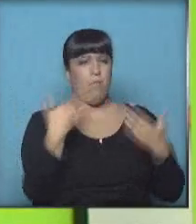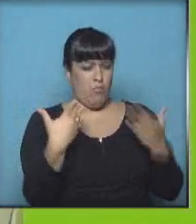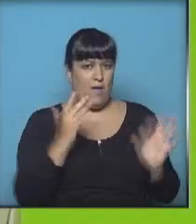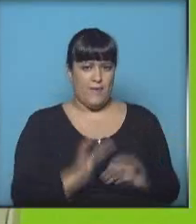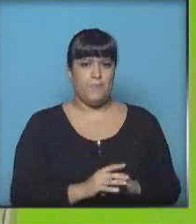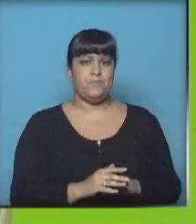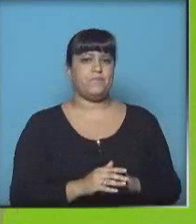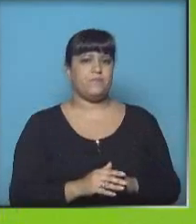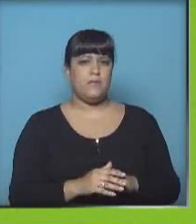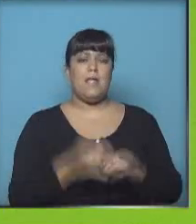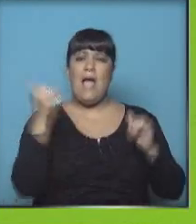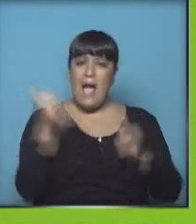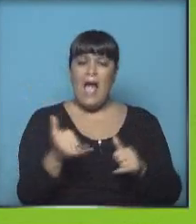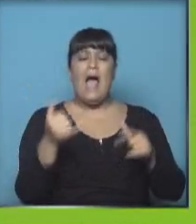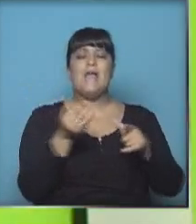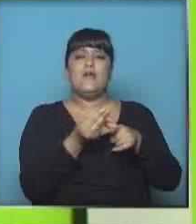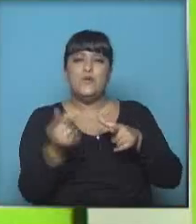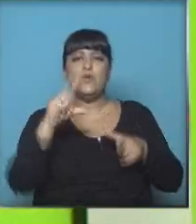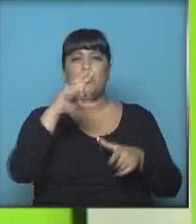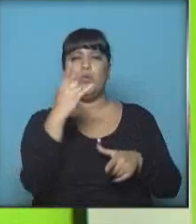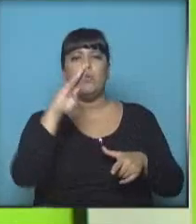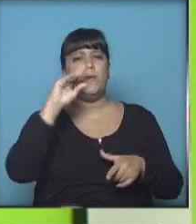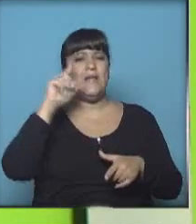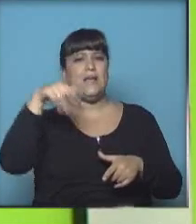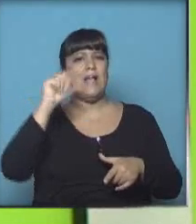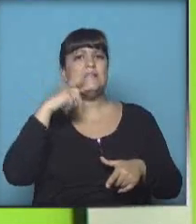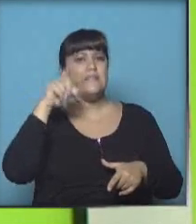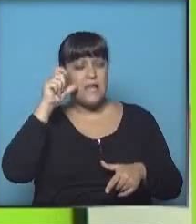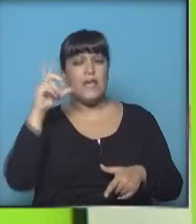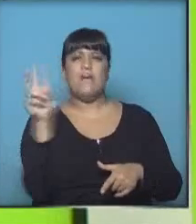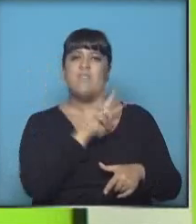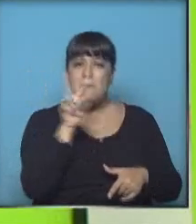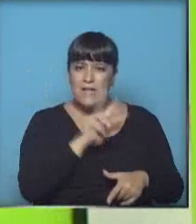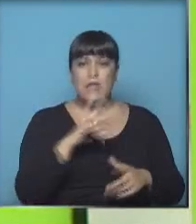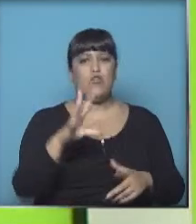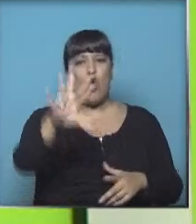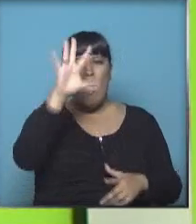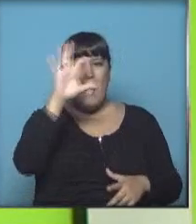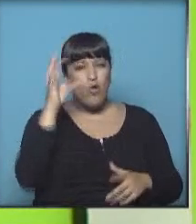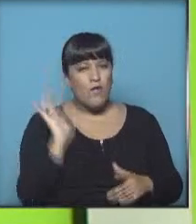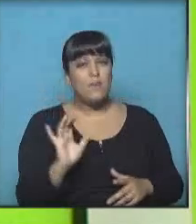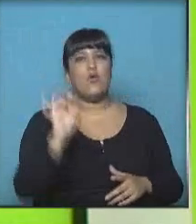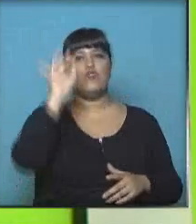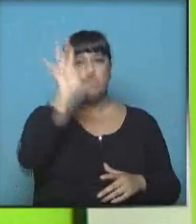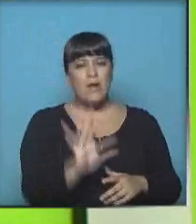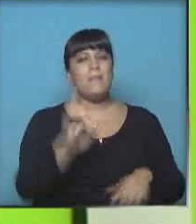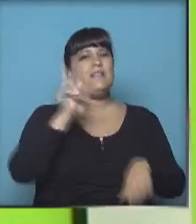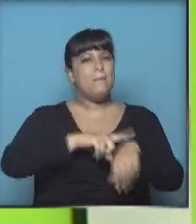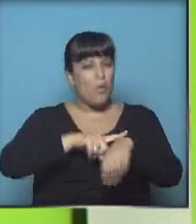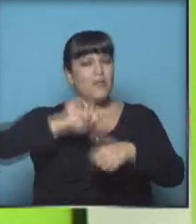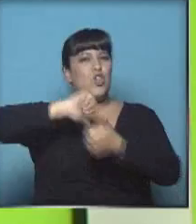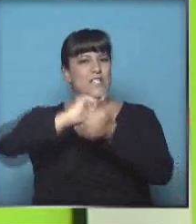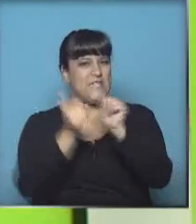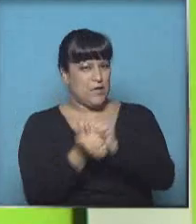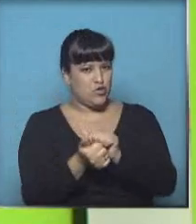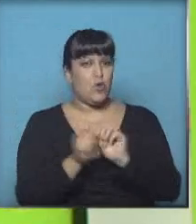¿Hay lubricantes femeninos? Exactamente, y si no, recurriendo a los lubricantes femeninos, que recordemos que se utilizan para el momento de la relación sexual.